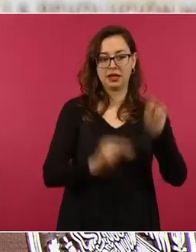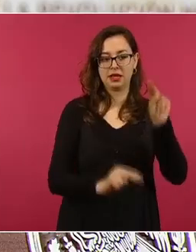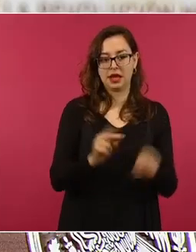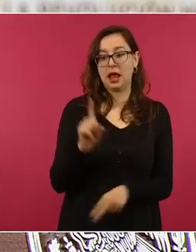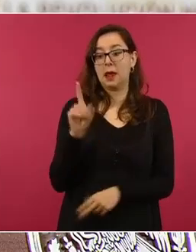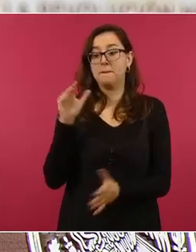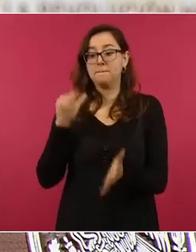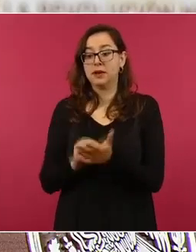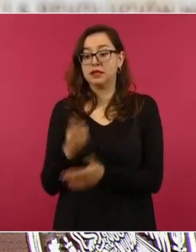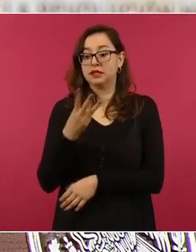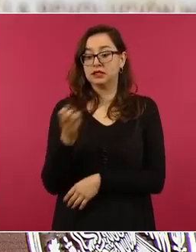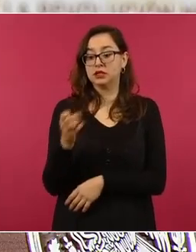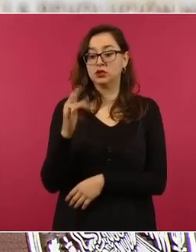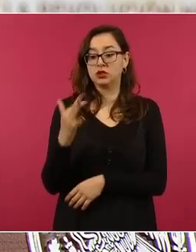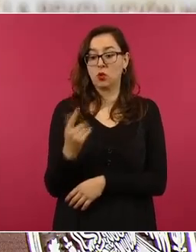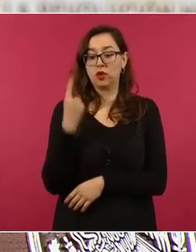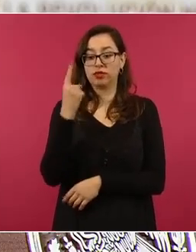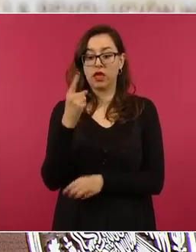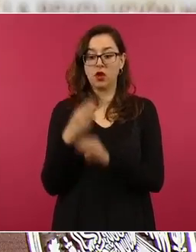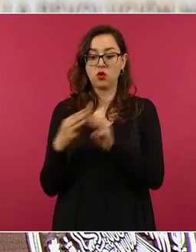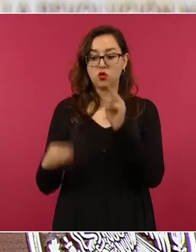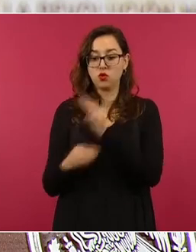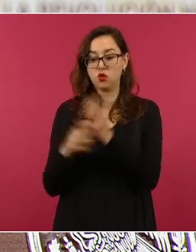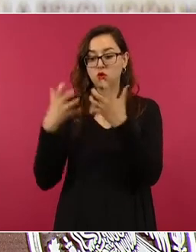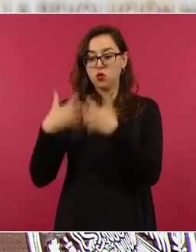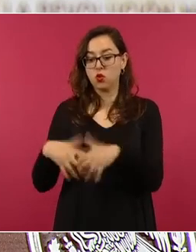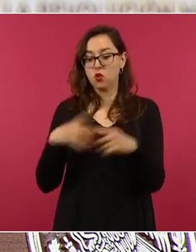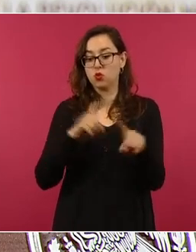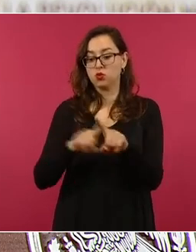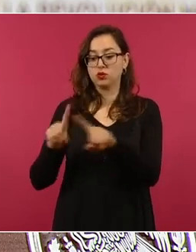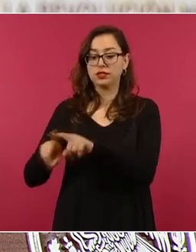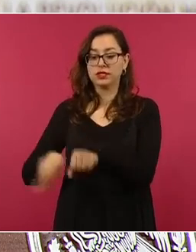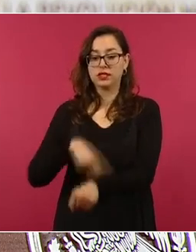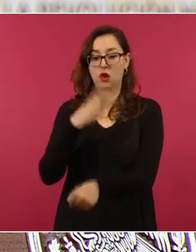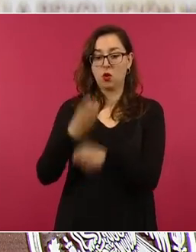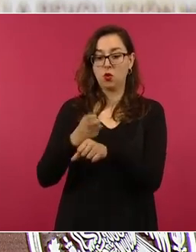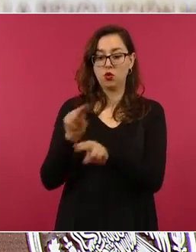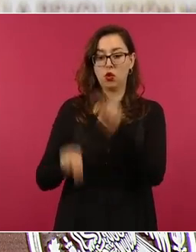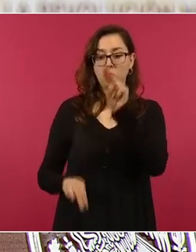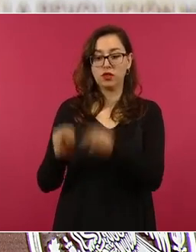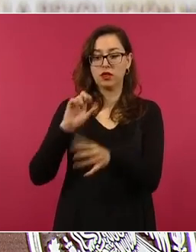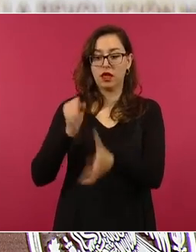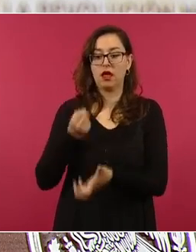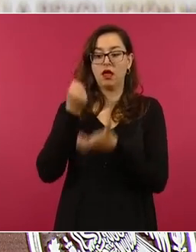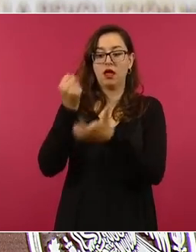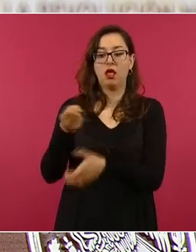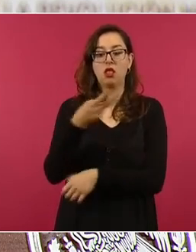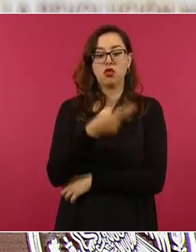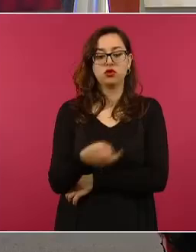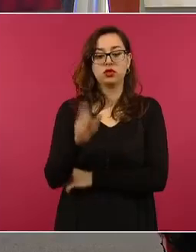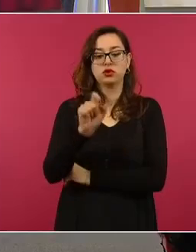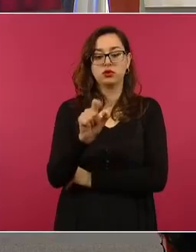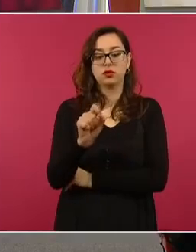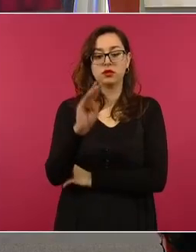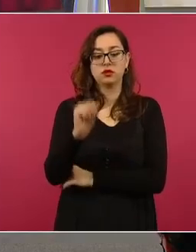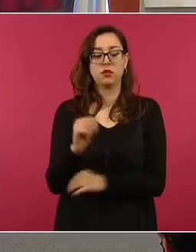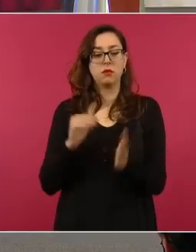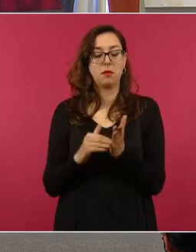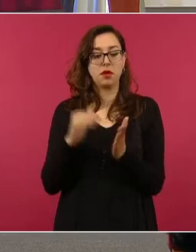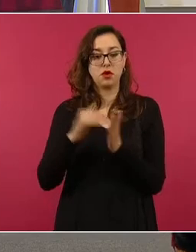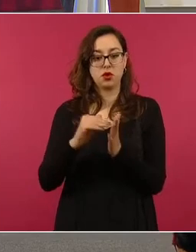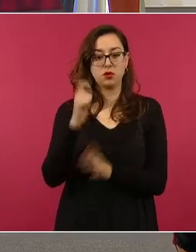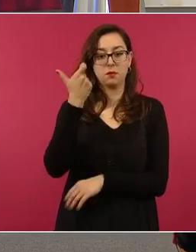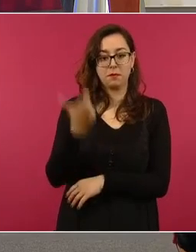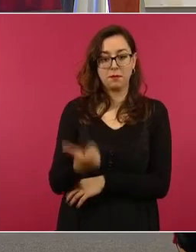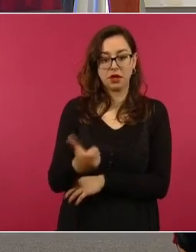1.351 piezas de equipo, de diferentes tipos de equipos, para el segundo nivel, por un monto de 229 millones